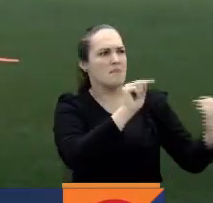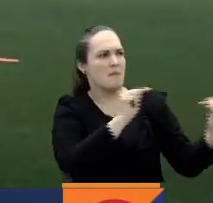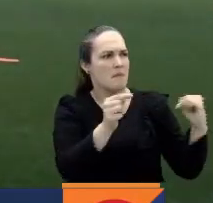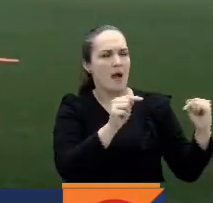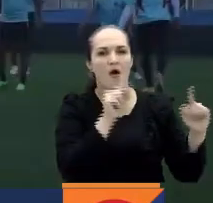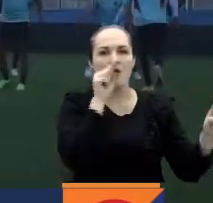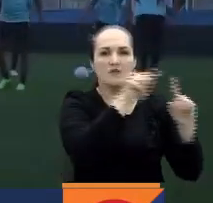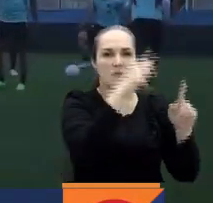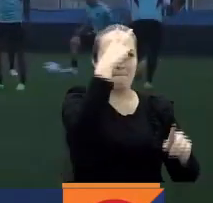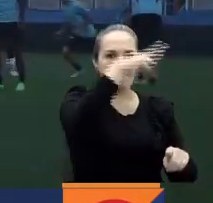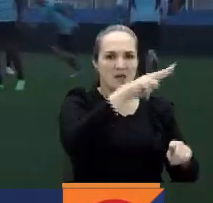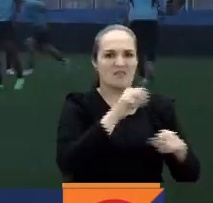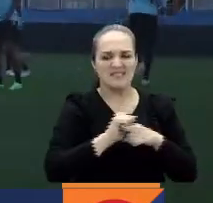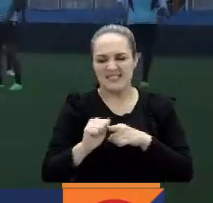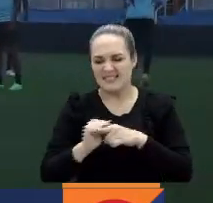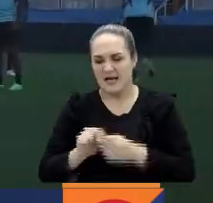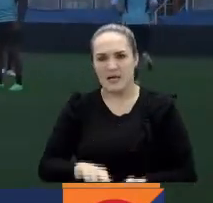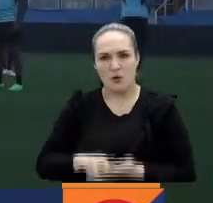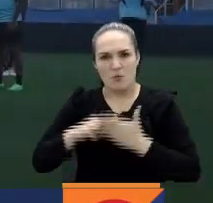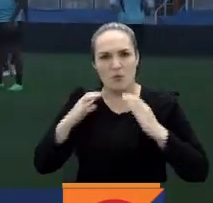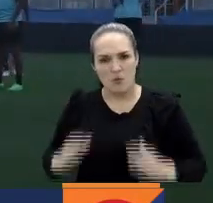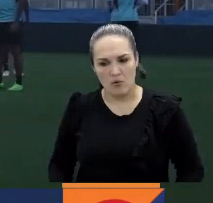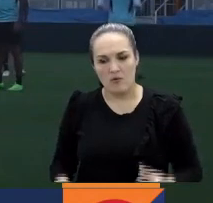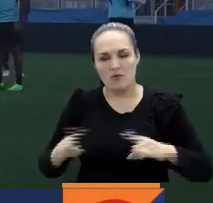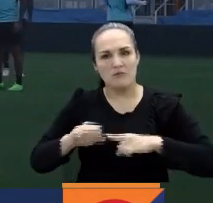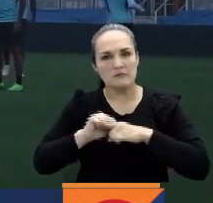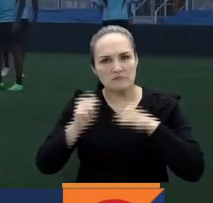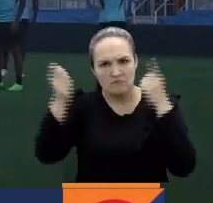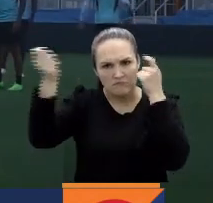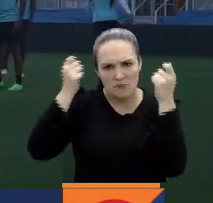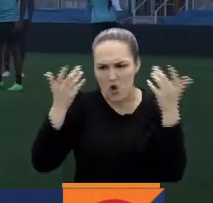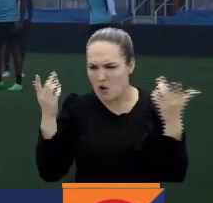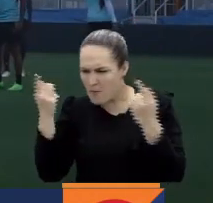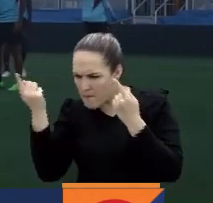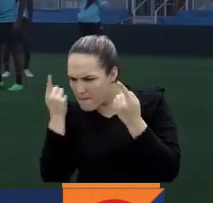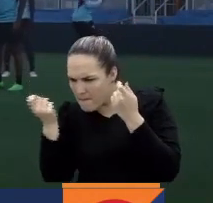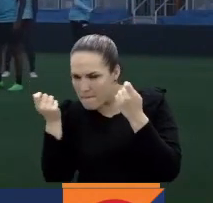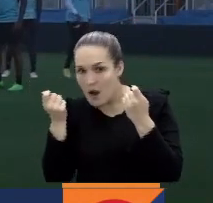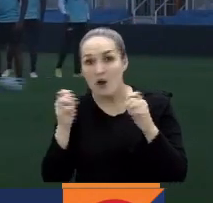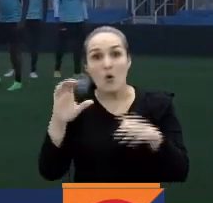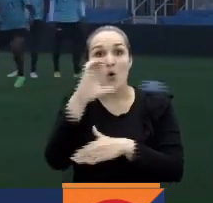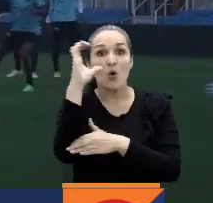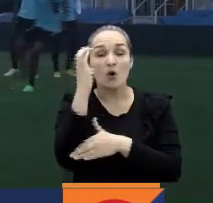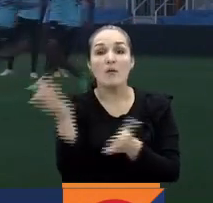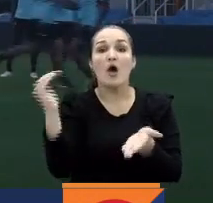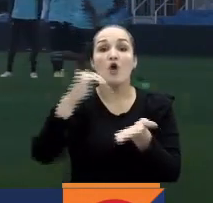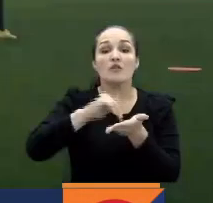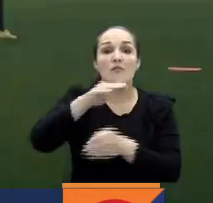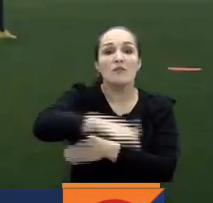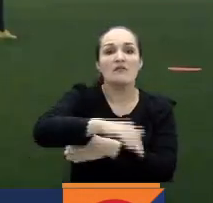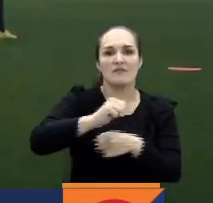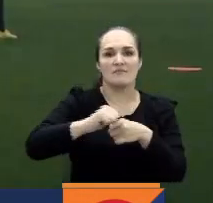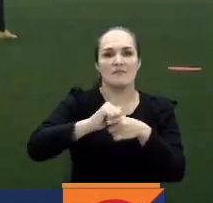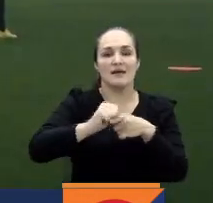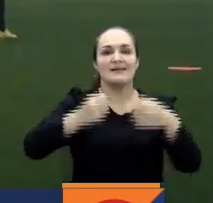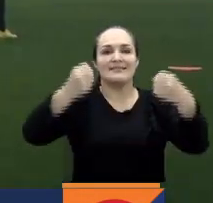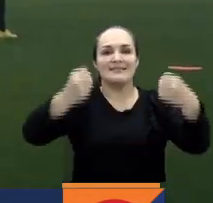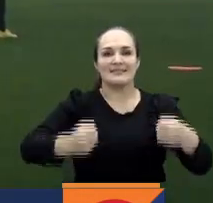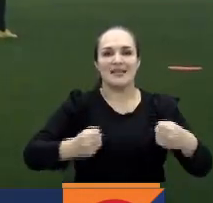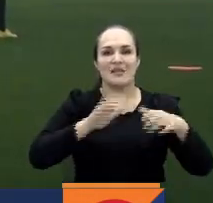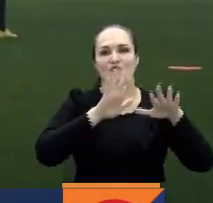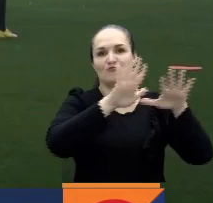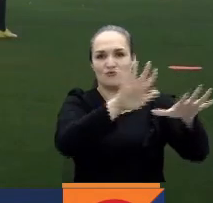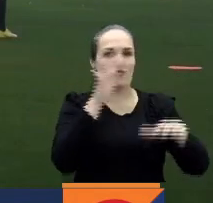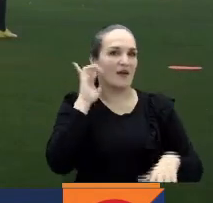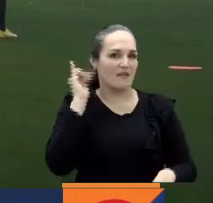Manitos, con entrenamientos de recuperación física y trabajos tácticos. El equipo colombiano volverá a prácticas esta tarde en el estadio de Santa Clara,